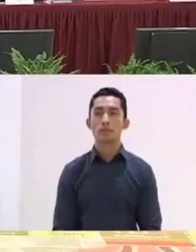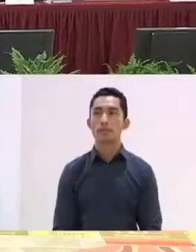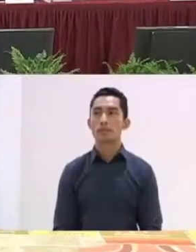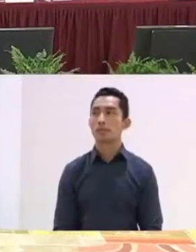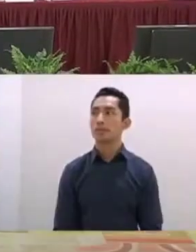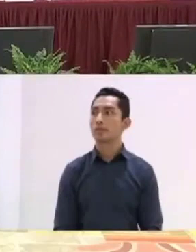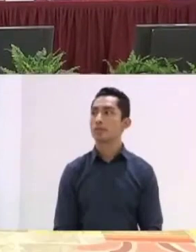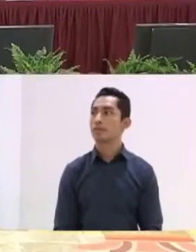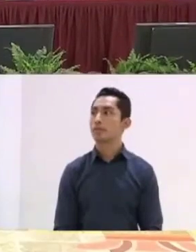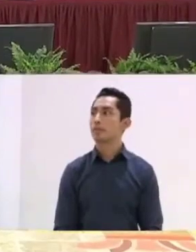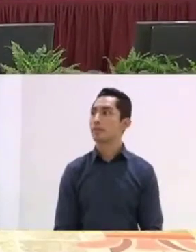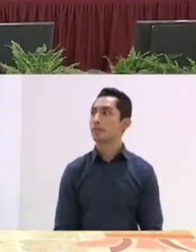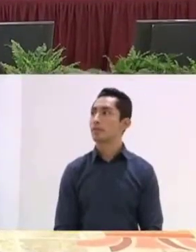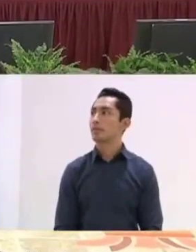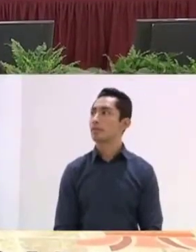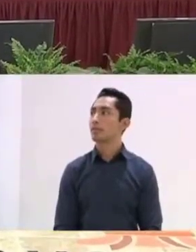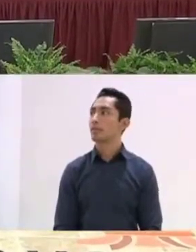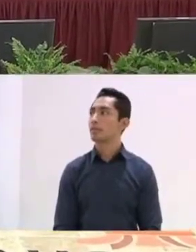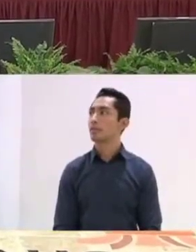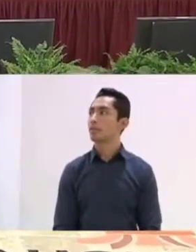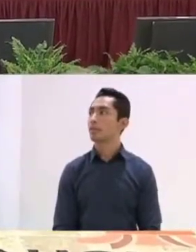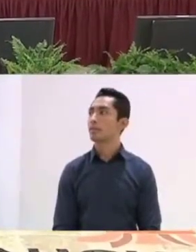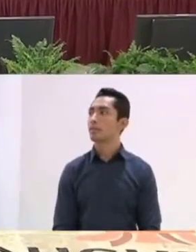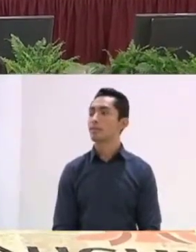¿Nos van a dejar hablar?